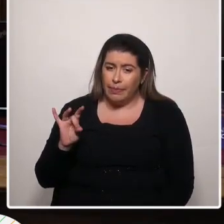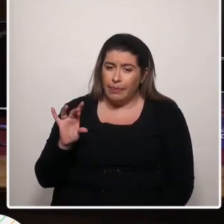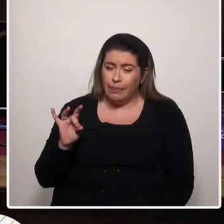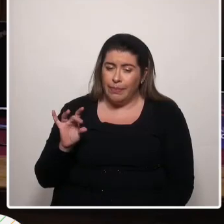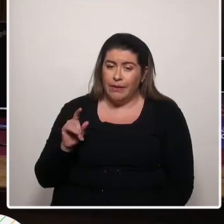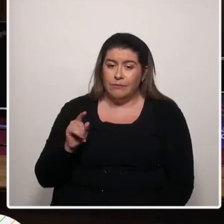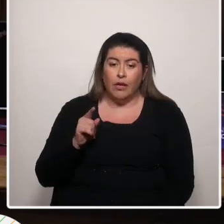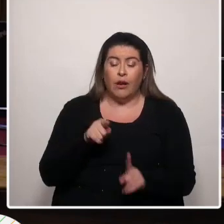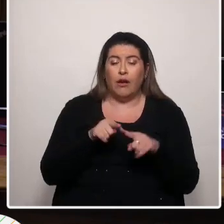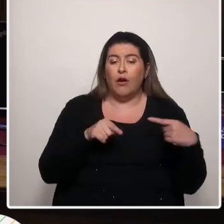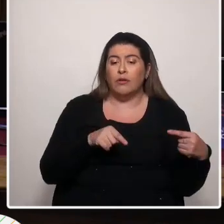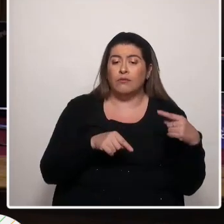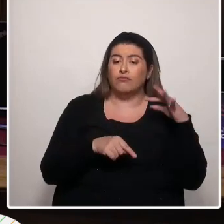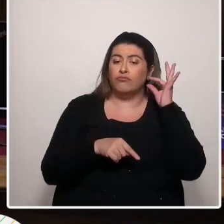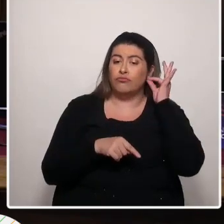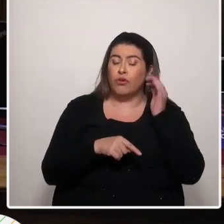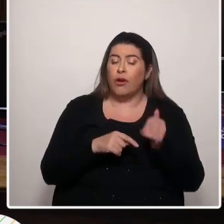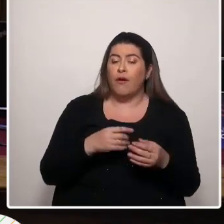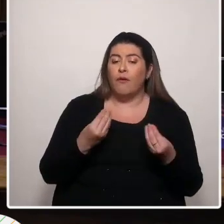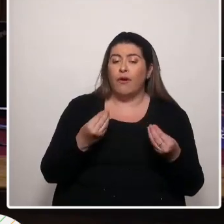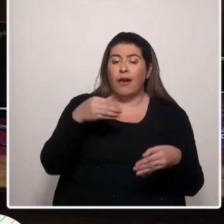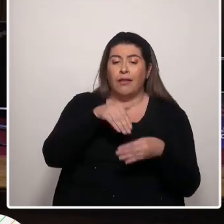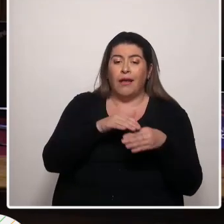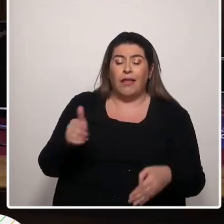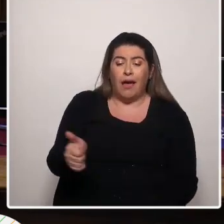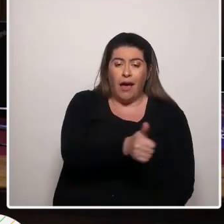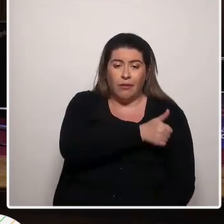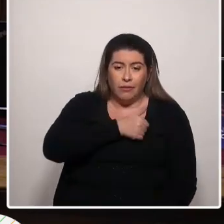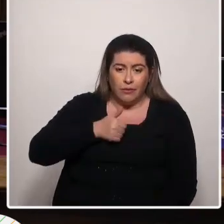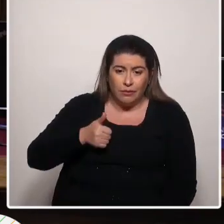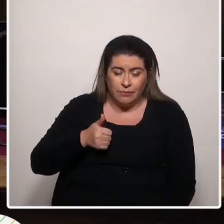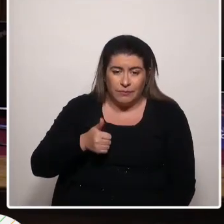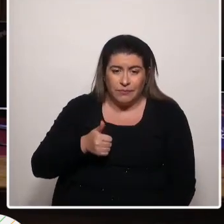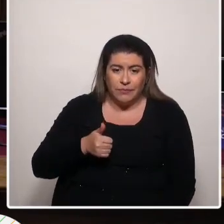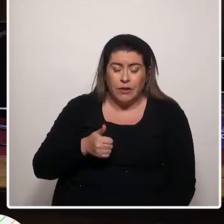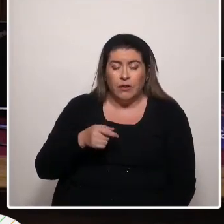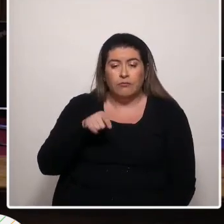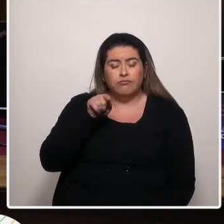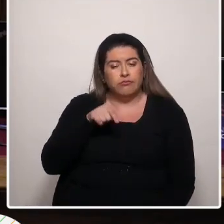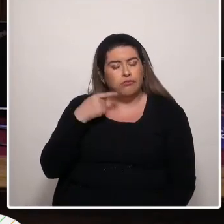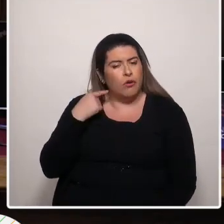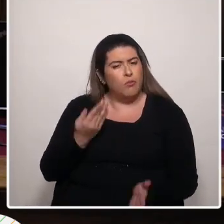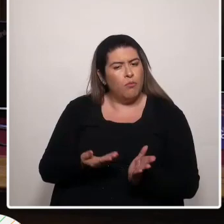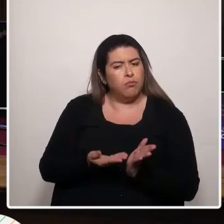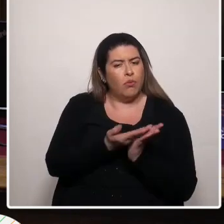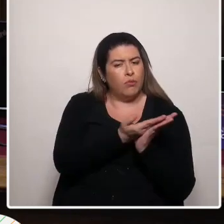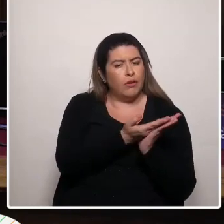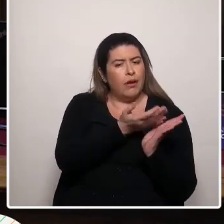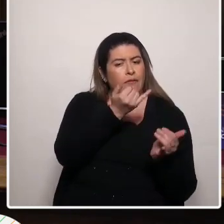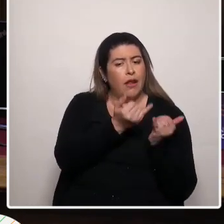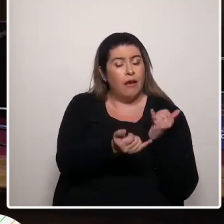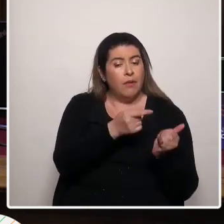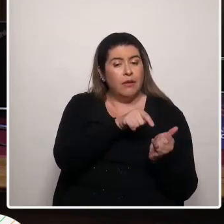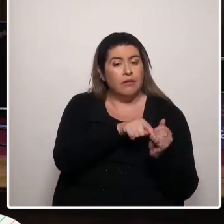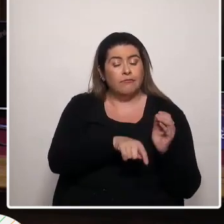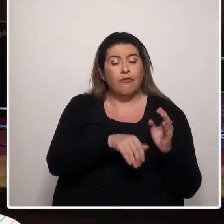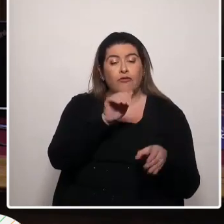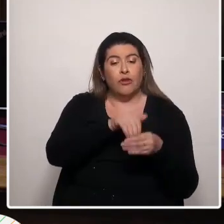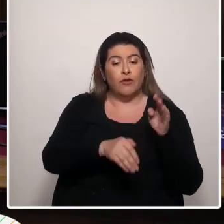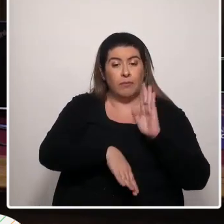Hola, buenas tardes a todos, todas y todes. Considerando que la propuesta que finalmente se votó por